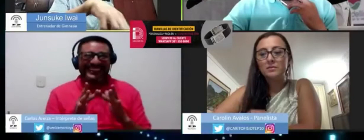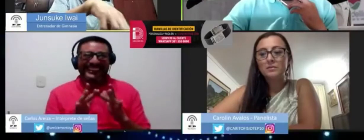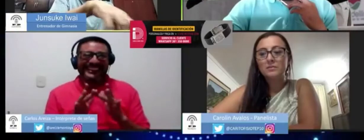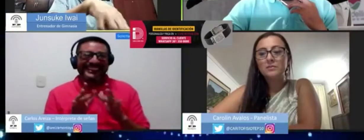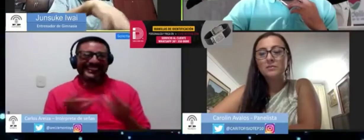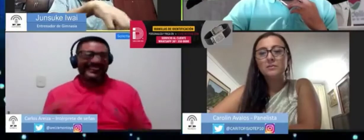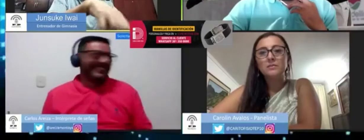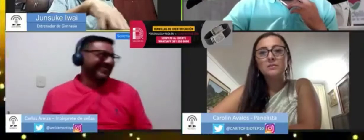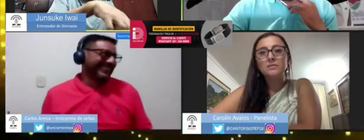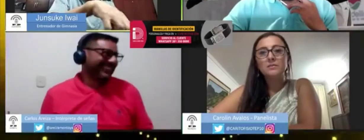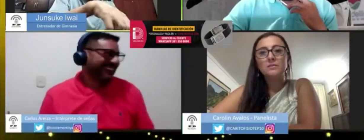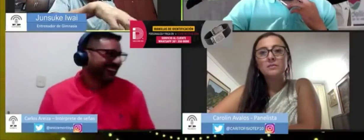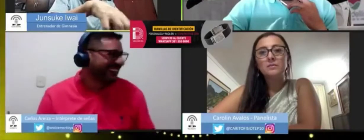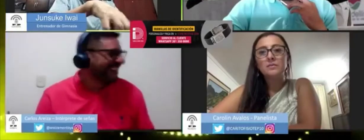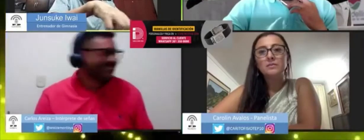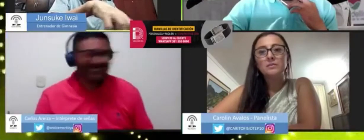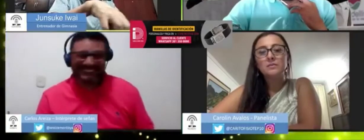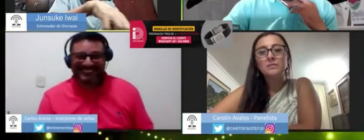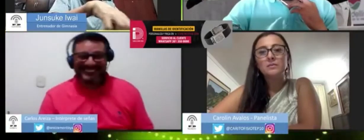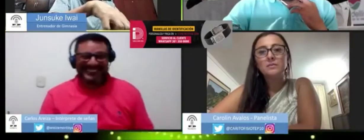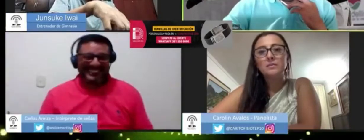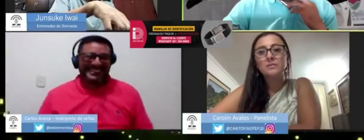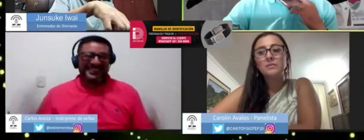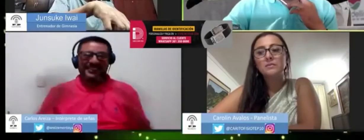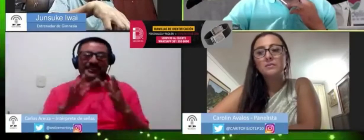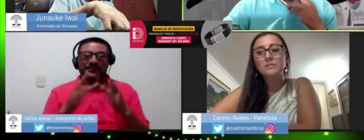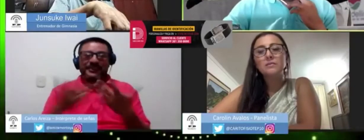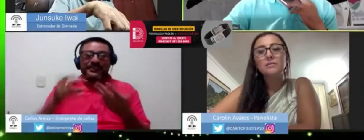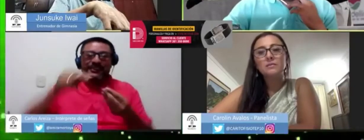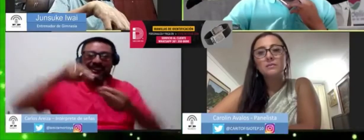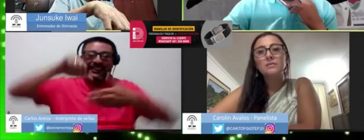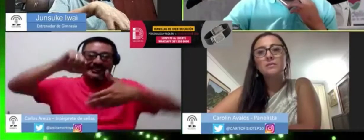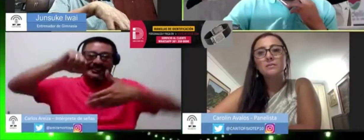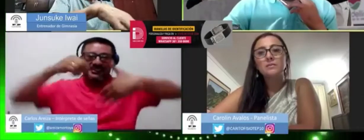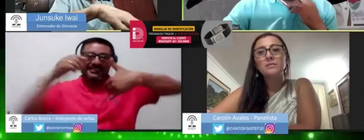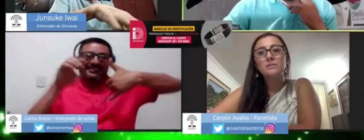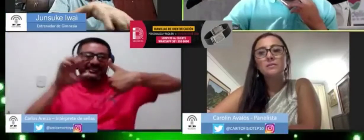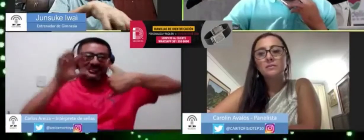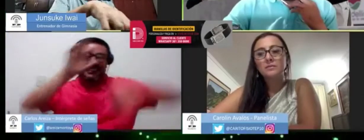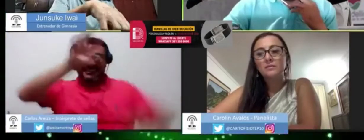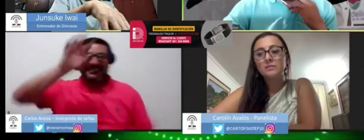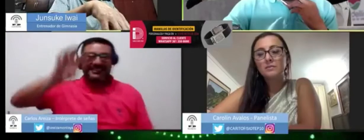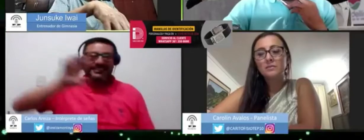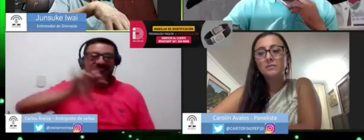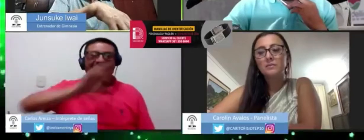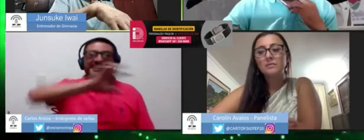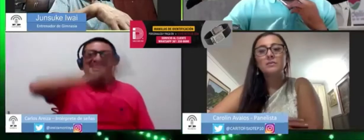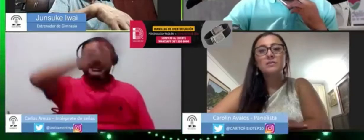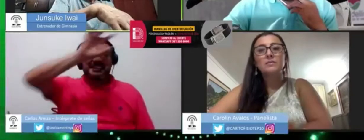lo mismo el país y la gente